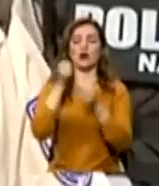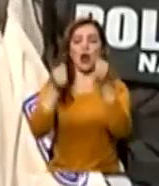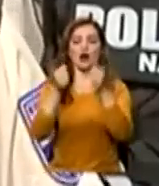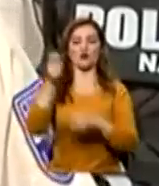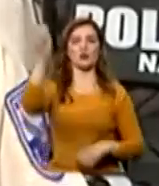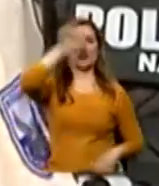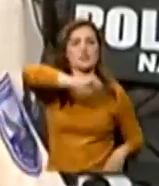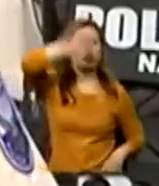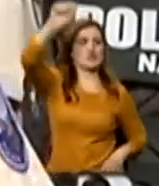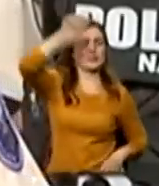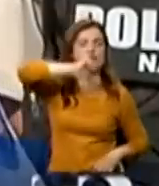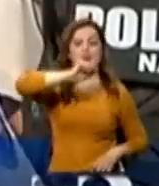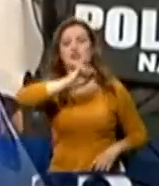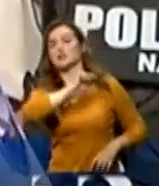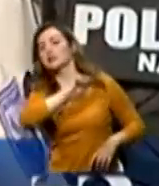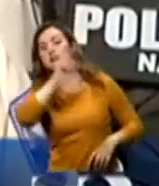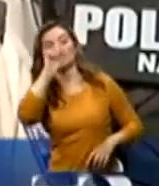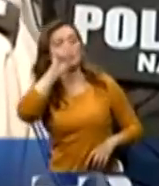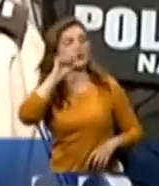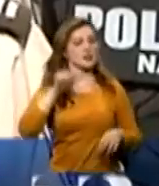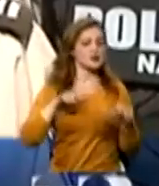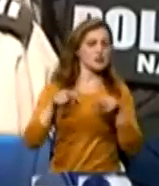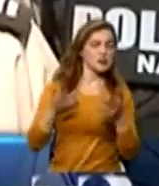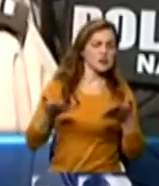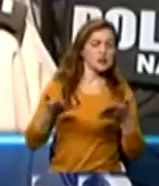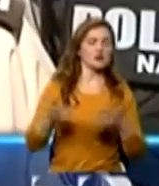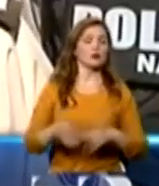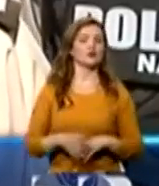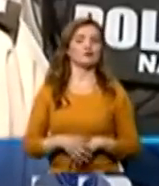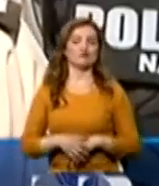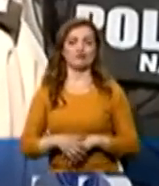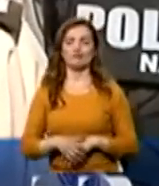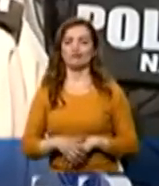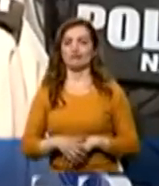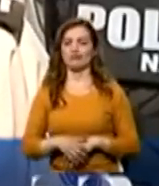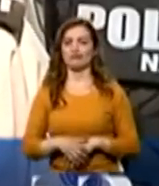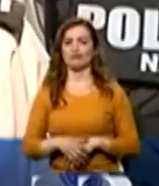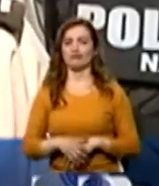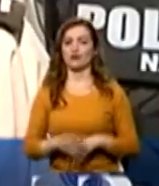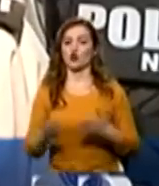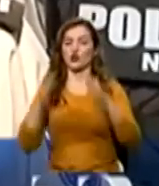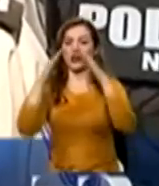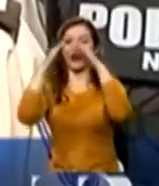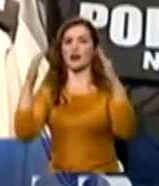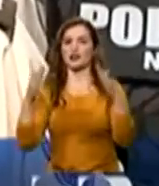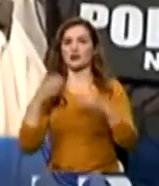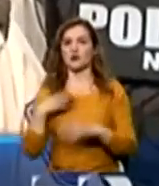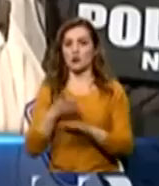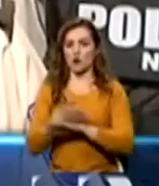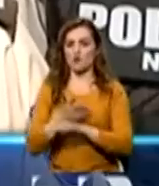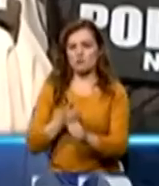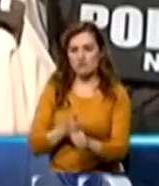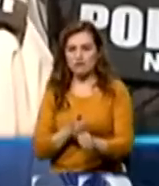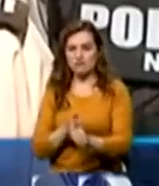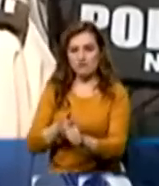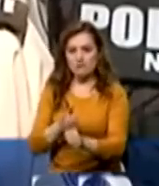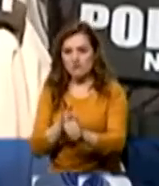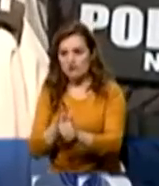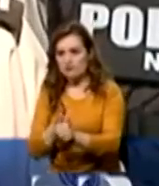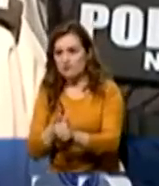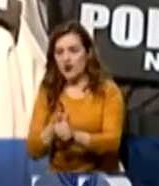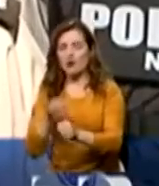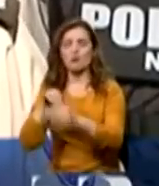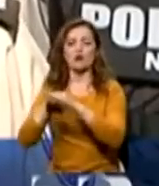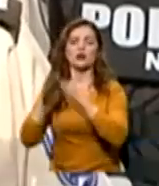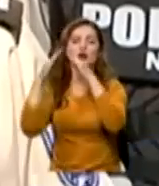a través de este pseudo empleo, por así decirlo, ellos sacan información de las casas que están próximas, de